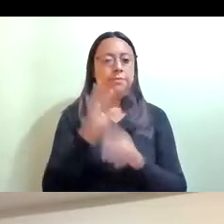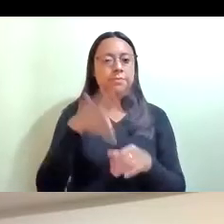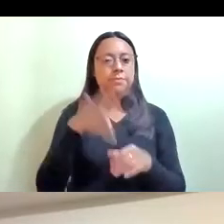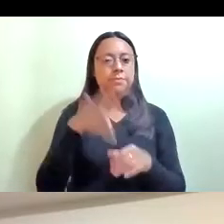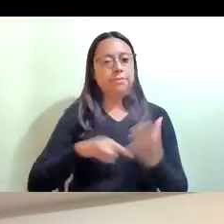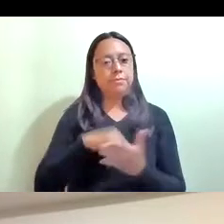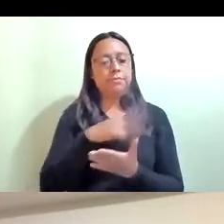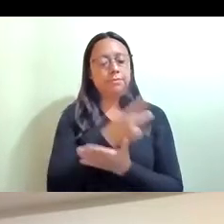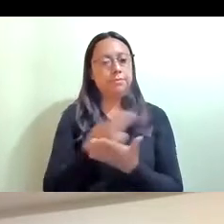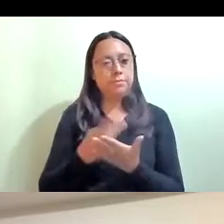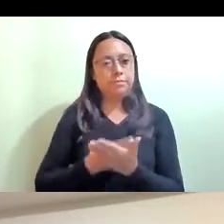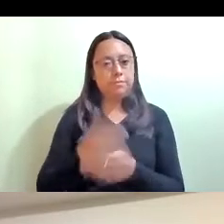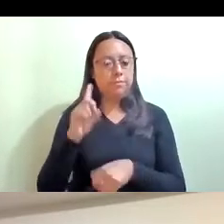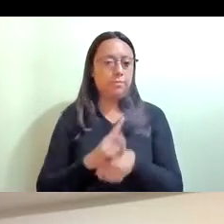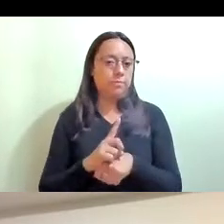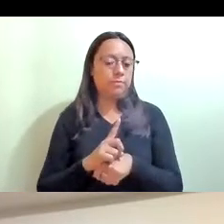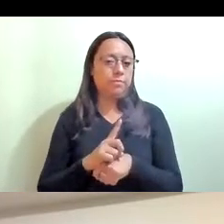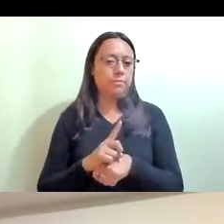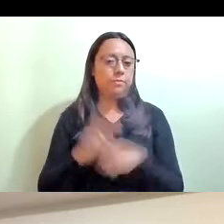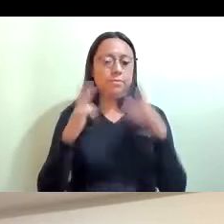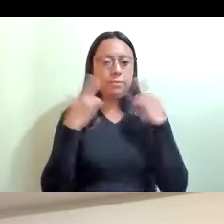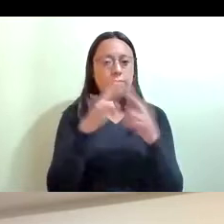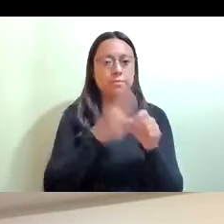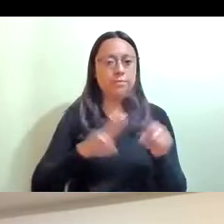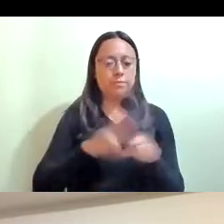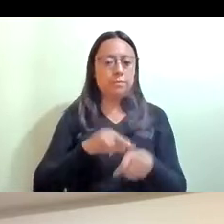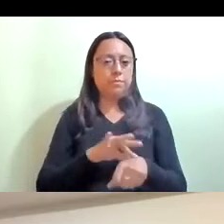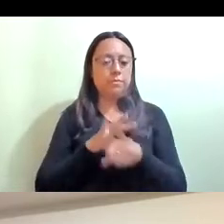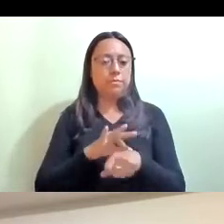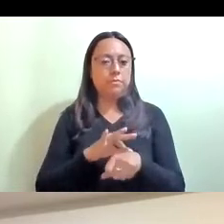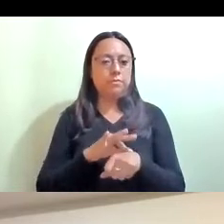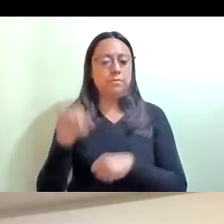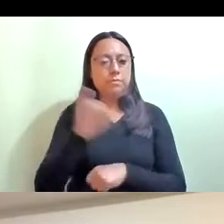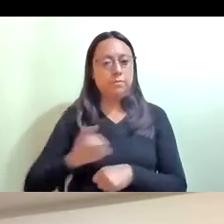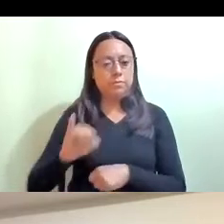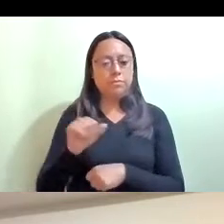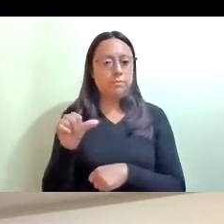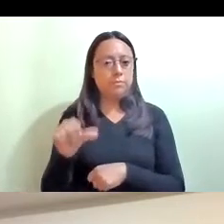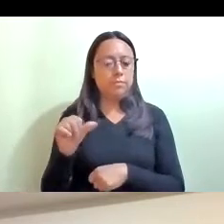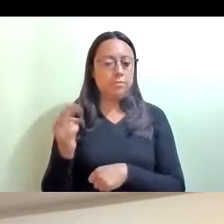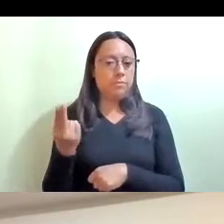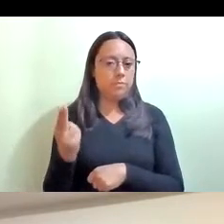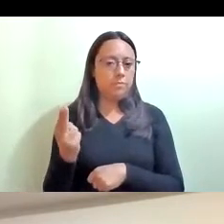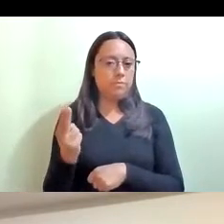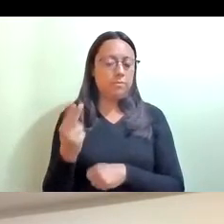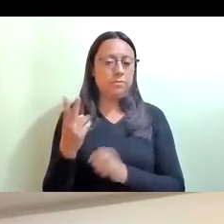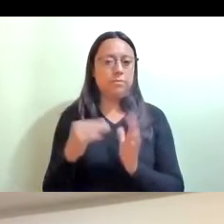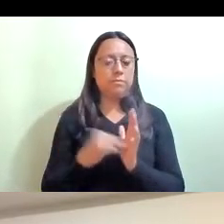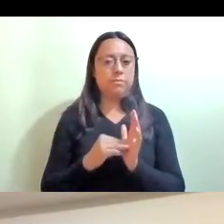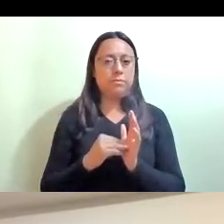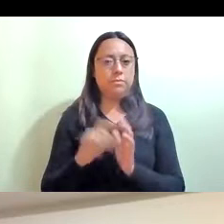orden del día de la sesión ordinaria presencial del jueves 16 de noviembre de 2021.